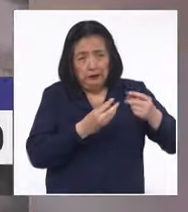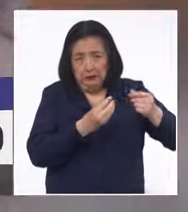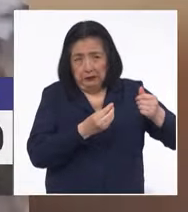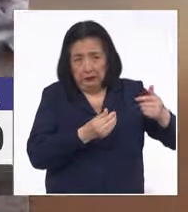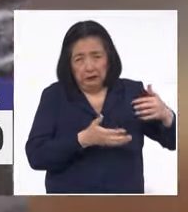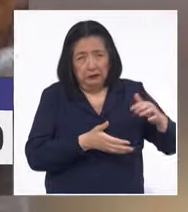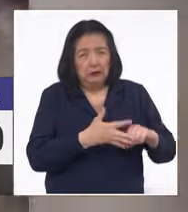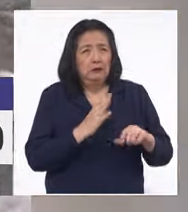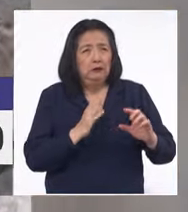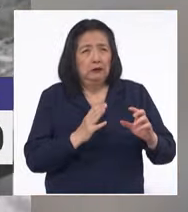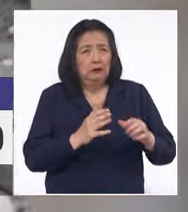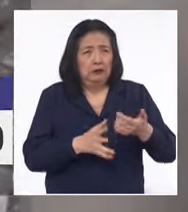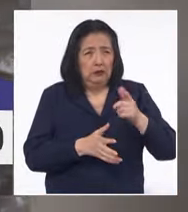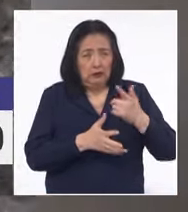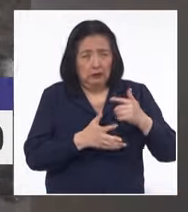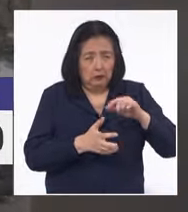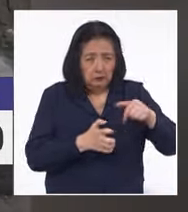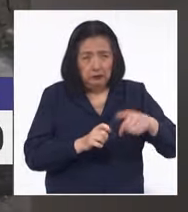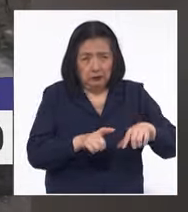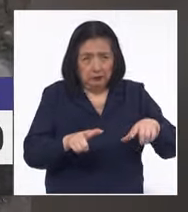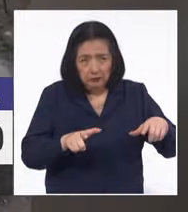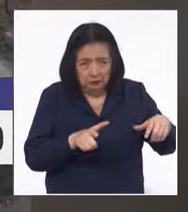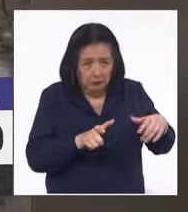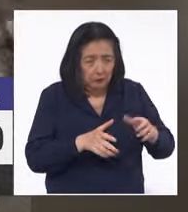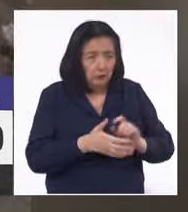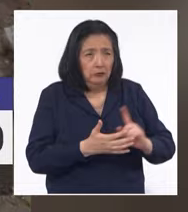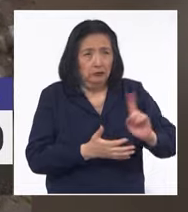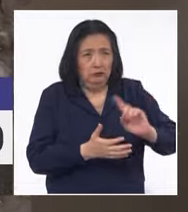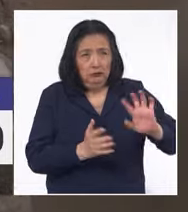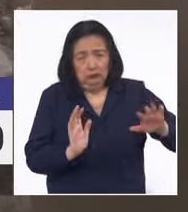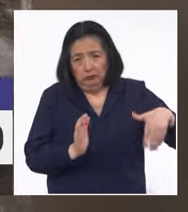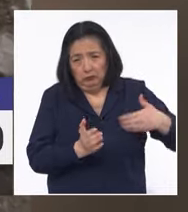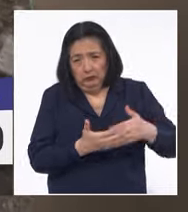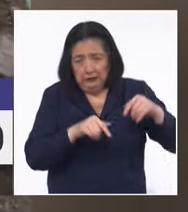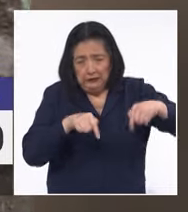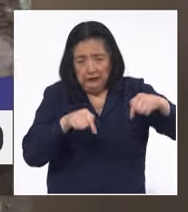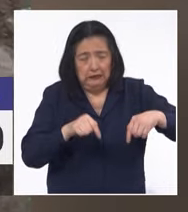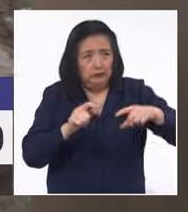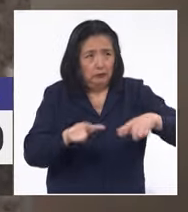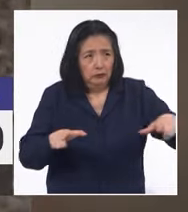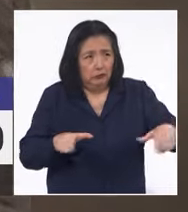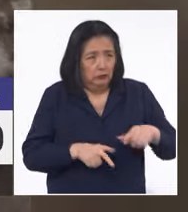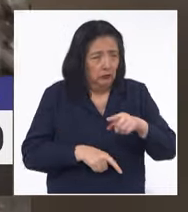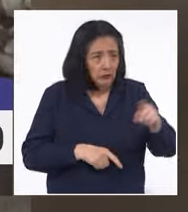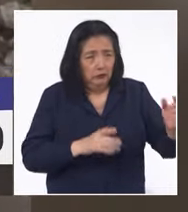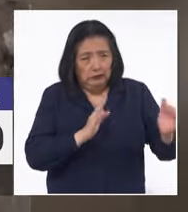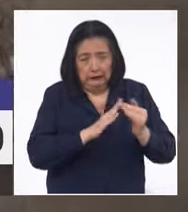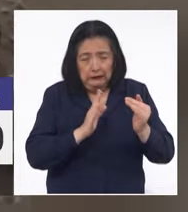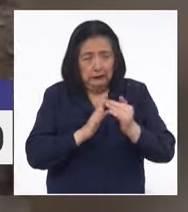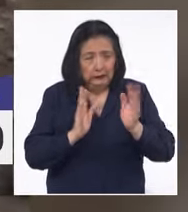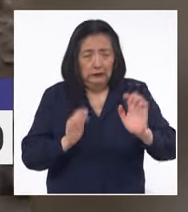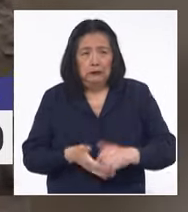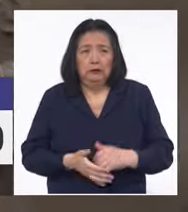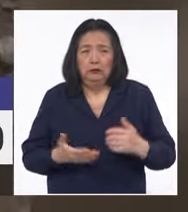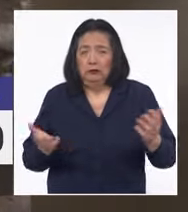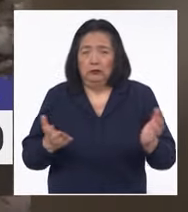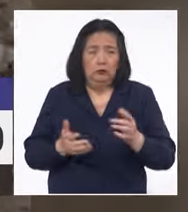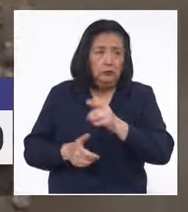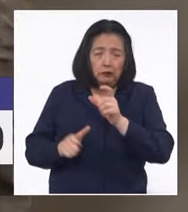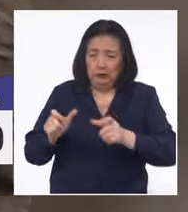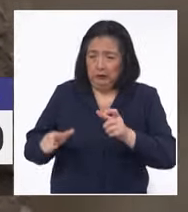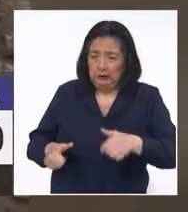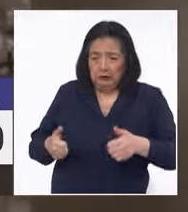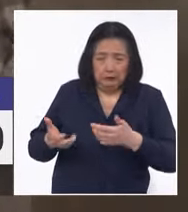venía con las aguas de esta quebrada no llegaran hasta esta parte donde están justamente estas casas, donde están todos los